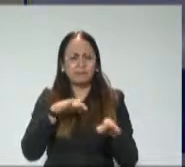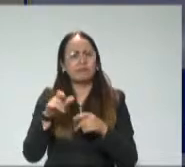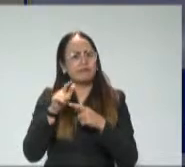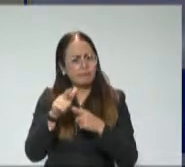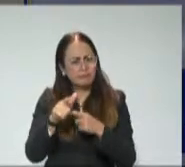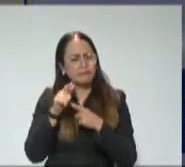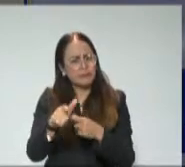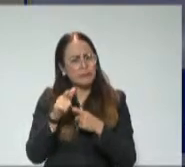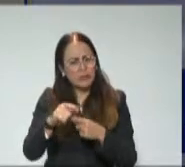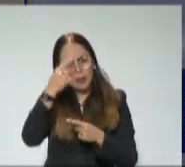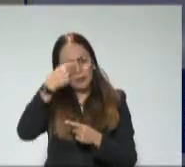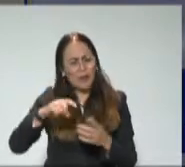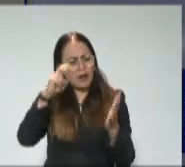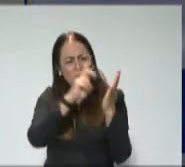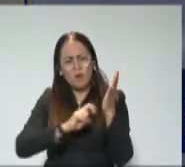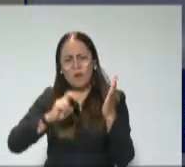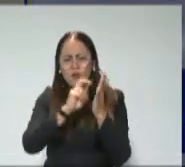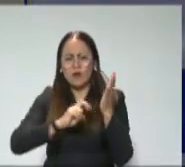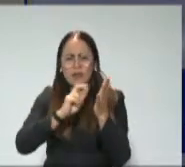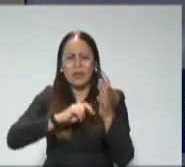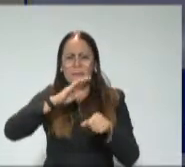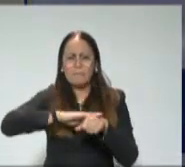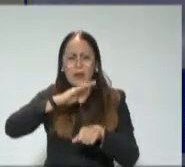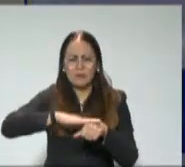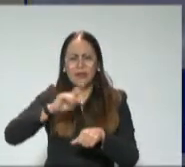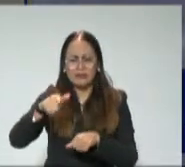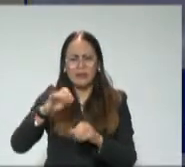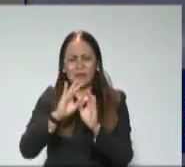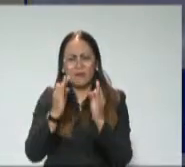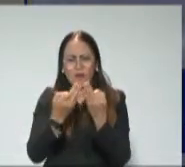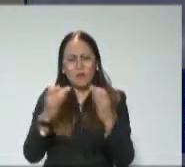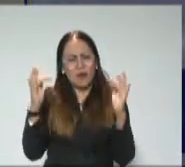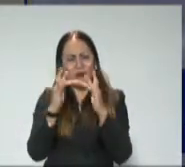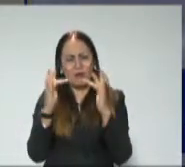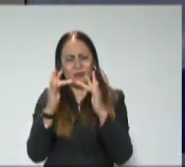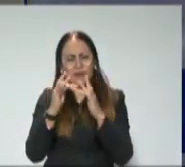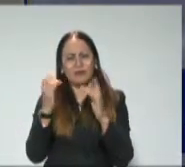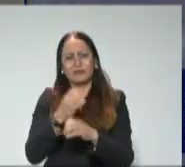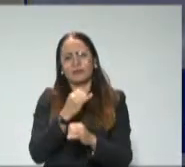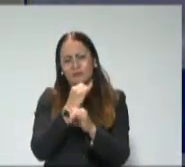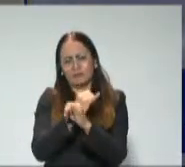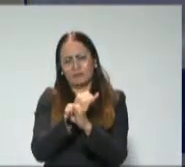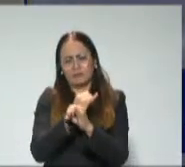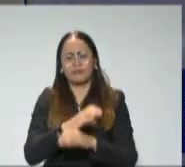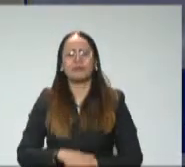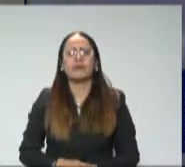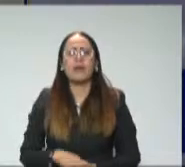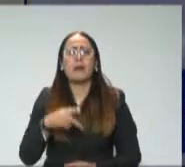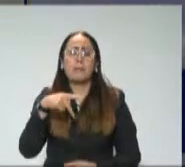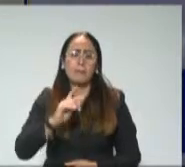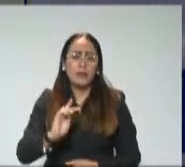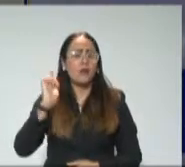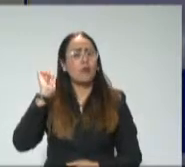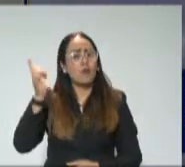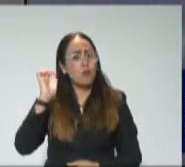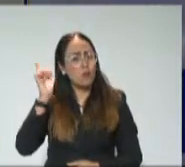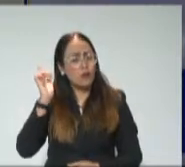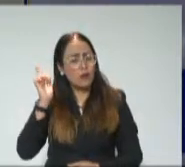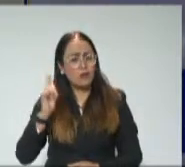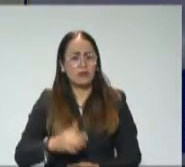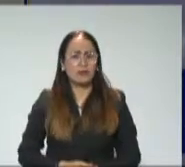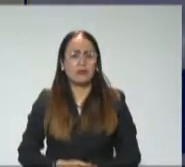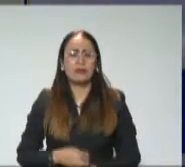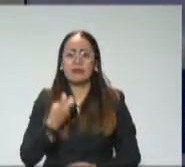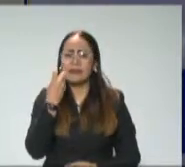realizar para perfeccionar este mecanismo esperamos desde luego que